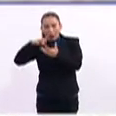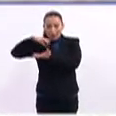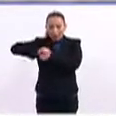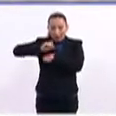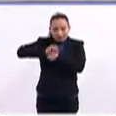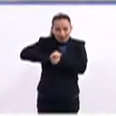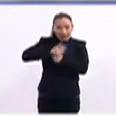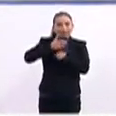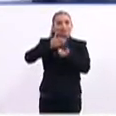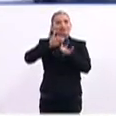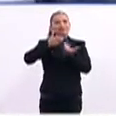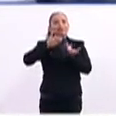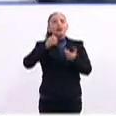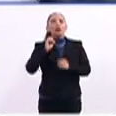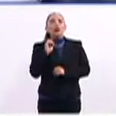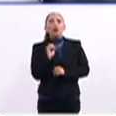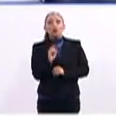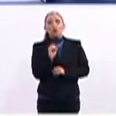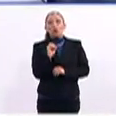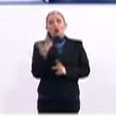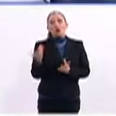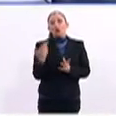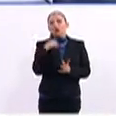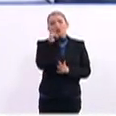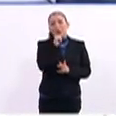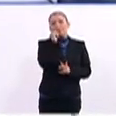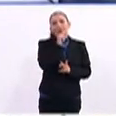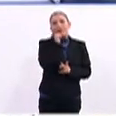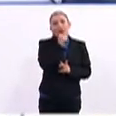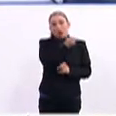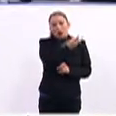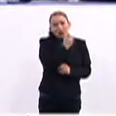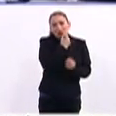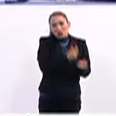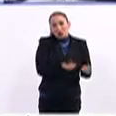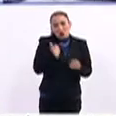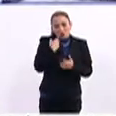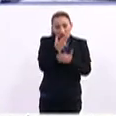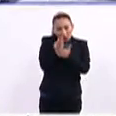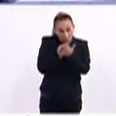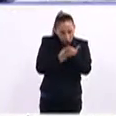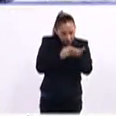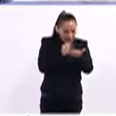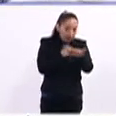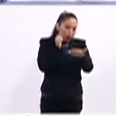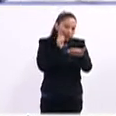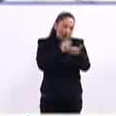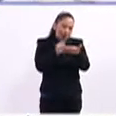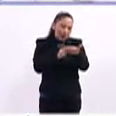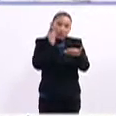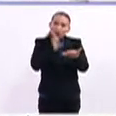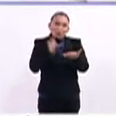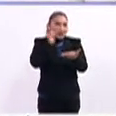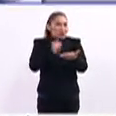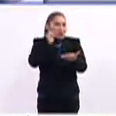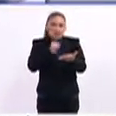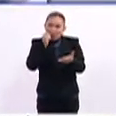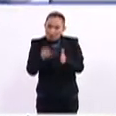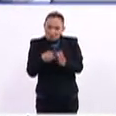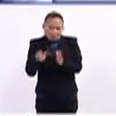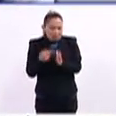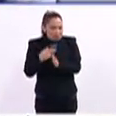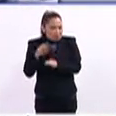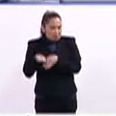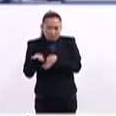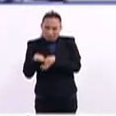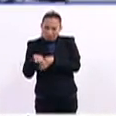plastilina, o lo clásico como con cualquier niño, dibujos todo el tiempo, pero todo el tiempo. O sea,